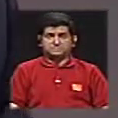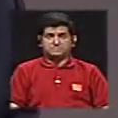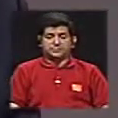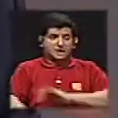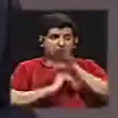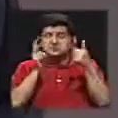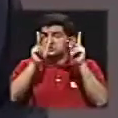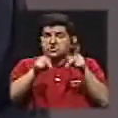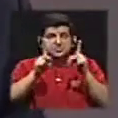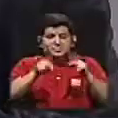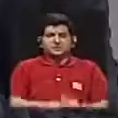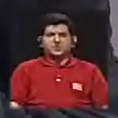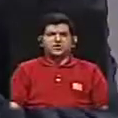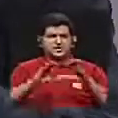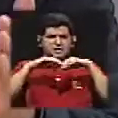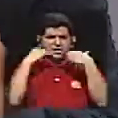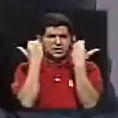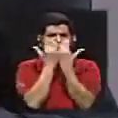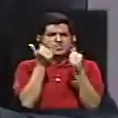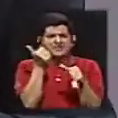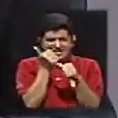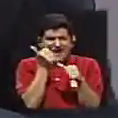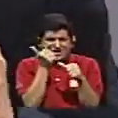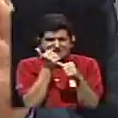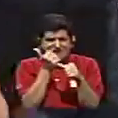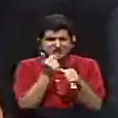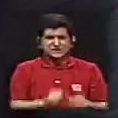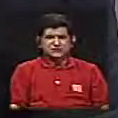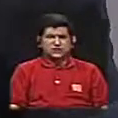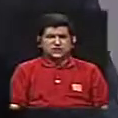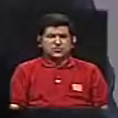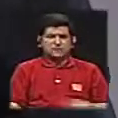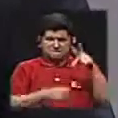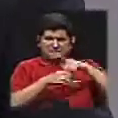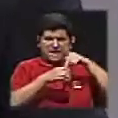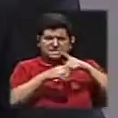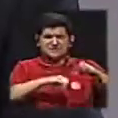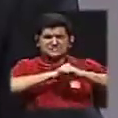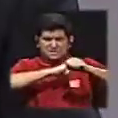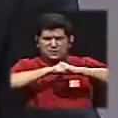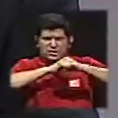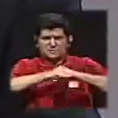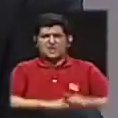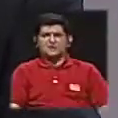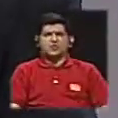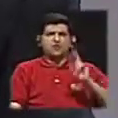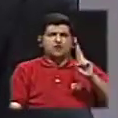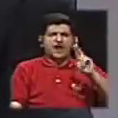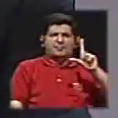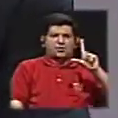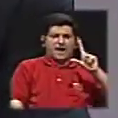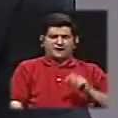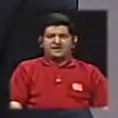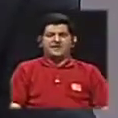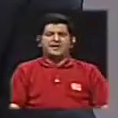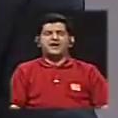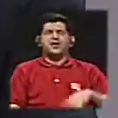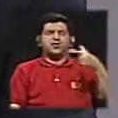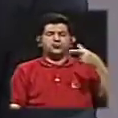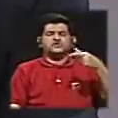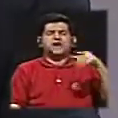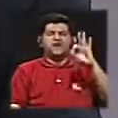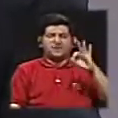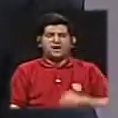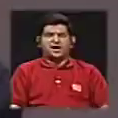de todo el mundo. Hubo un comité asesor que se integró a la campaña. Don Rolando Laclé, Gonzalo Fajardo,